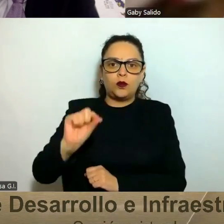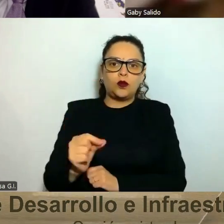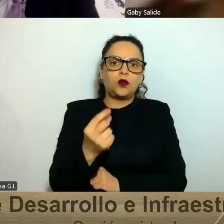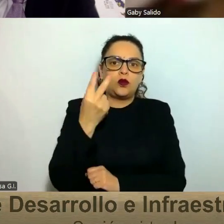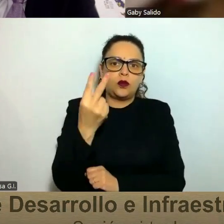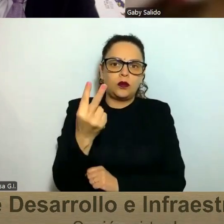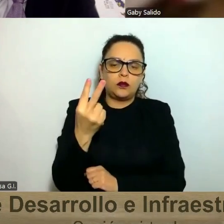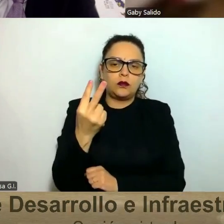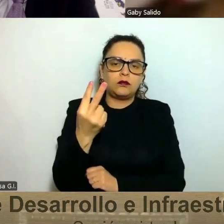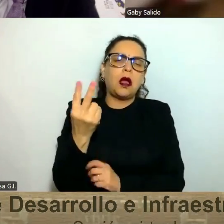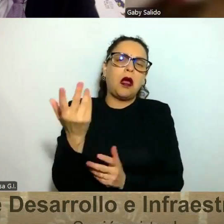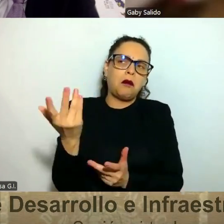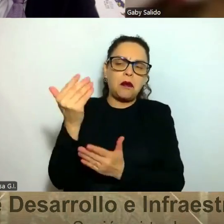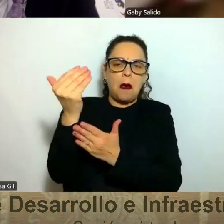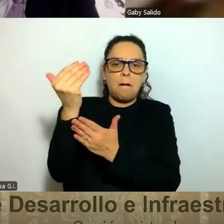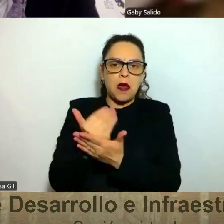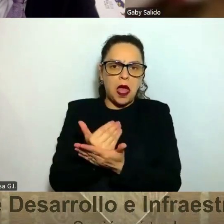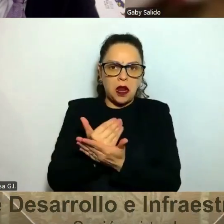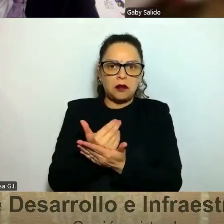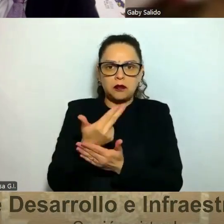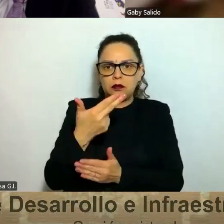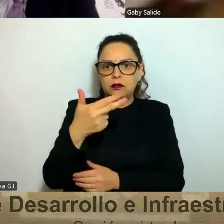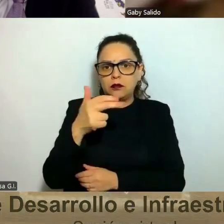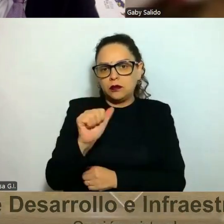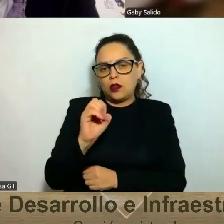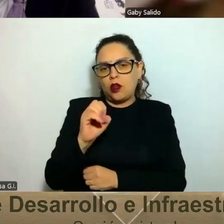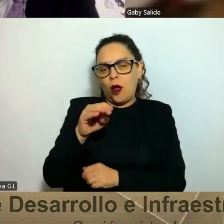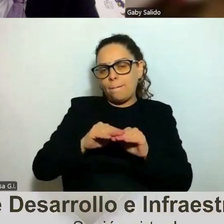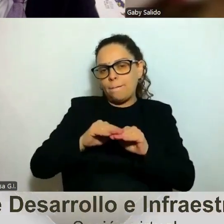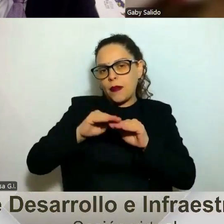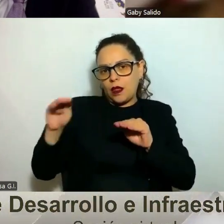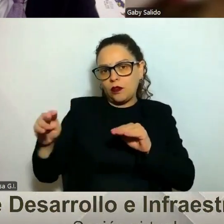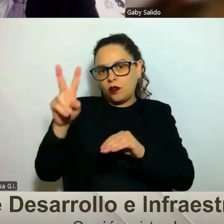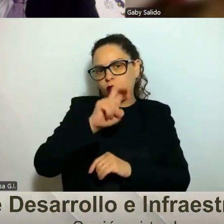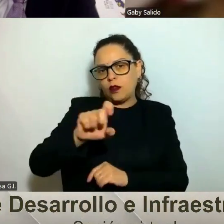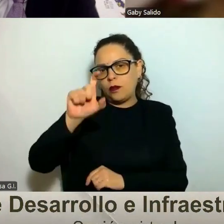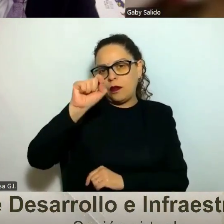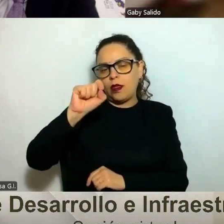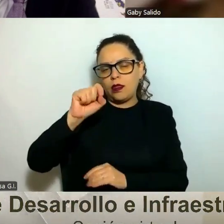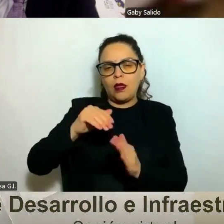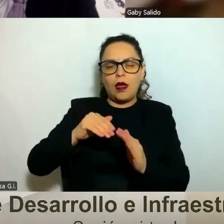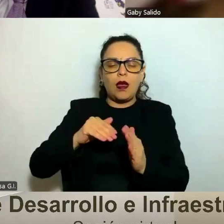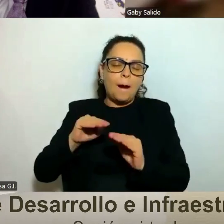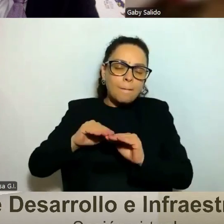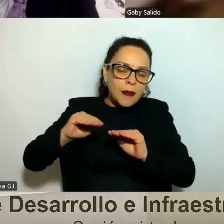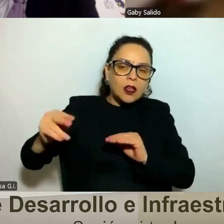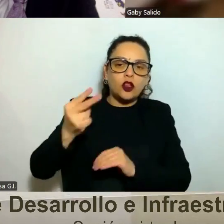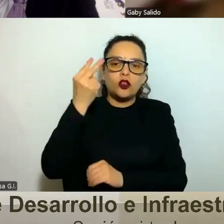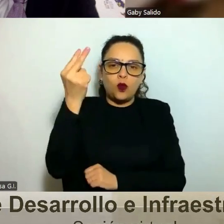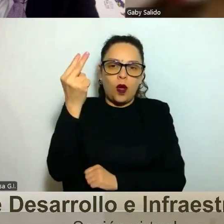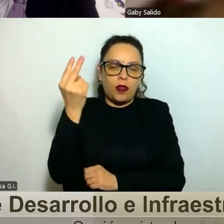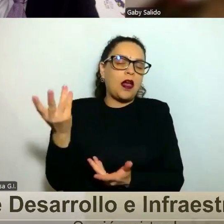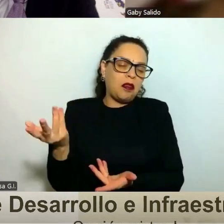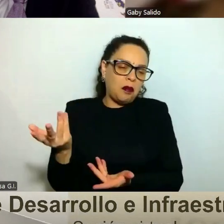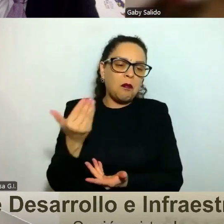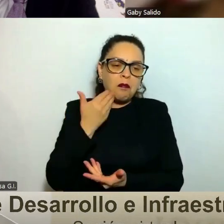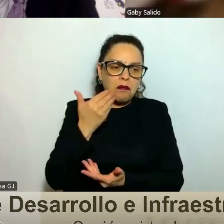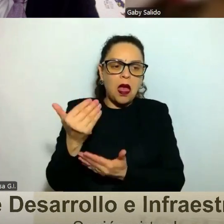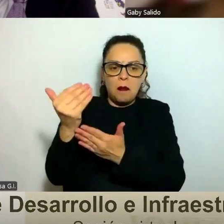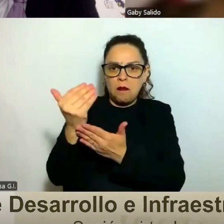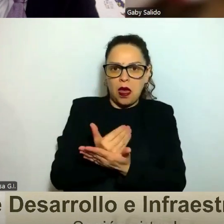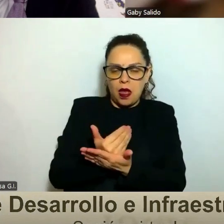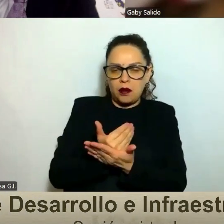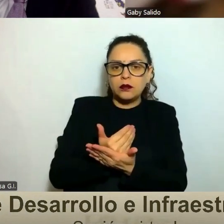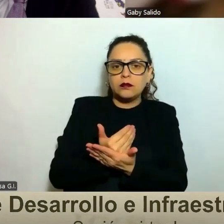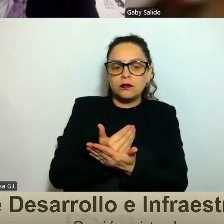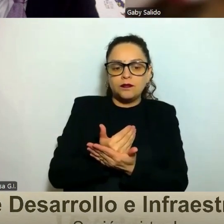Esto resulta menor la propuesta, un poco más de 220 metros cuadrados. En relación a la superficie máxima de construcción, se señala